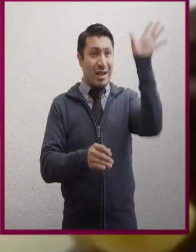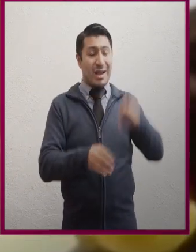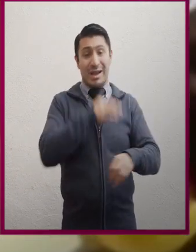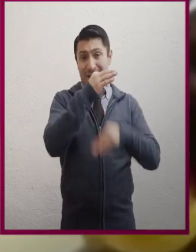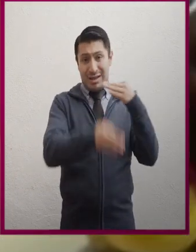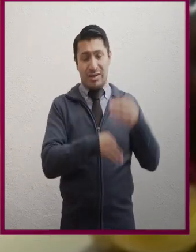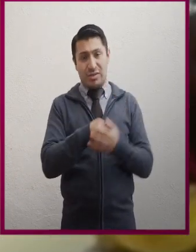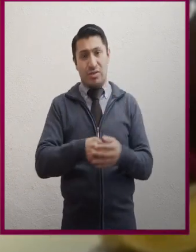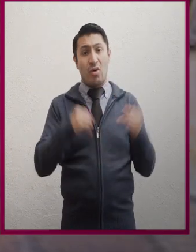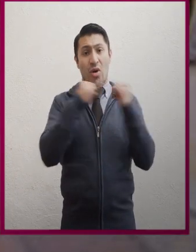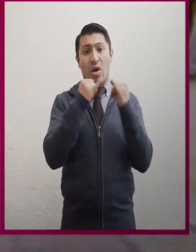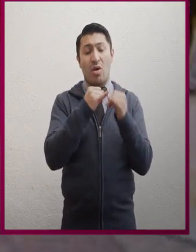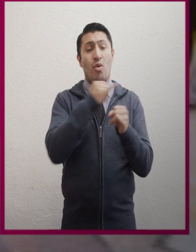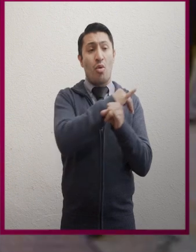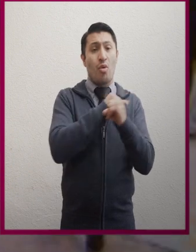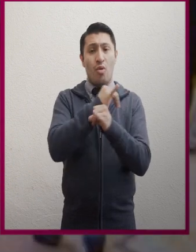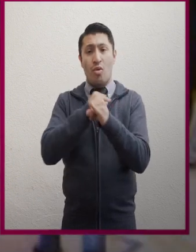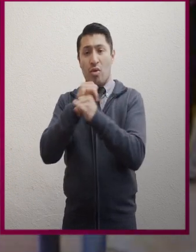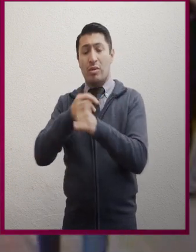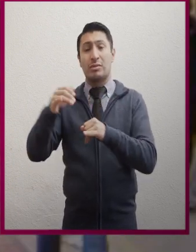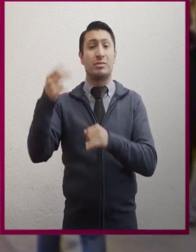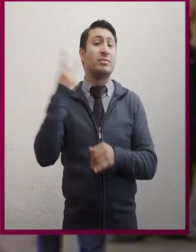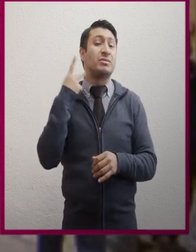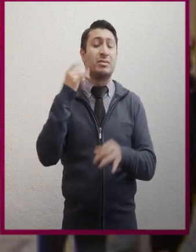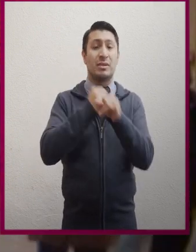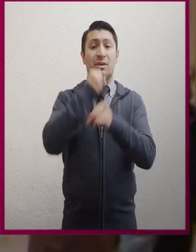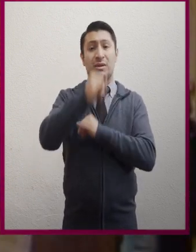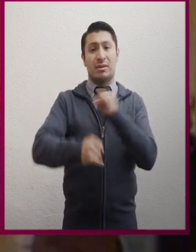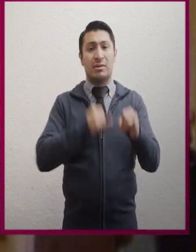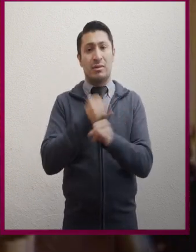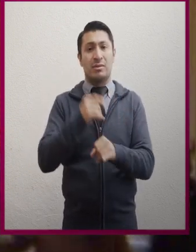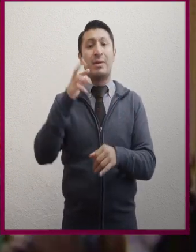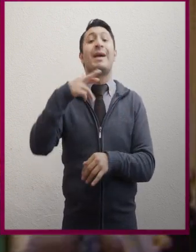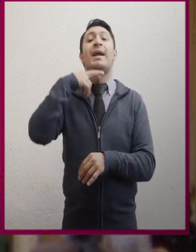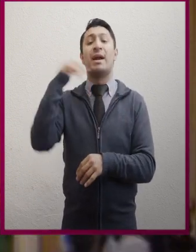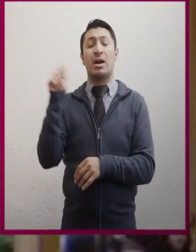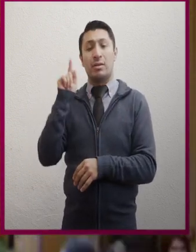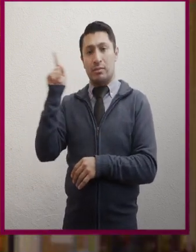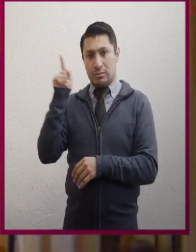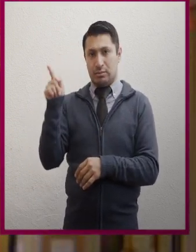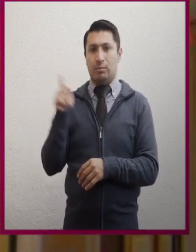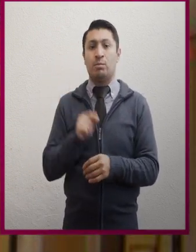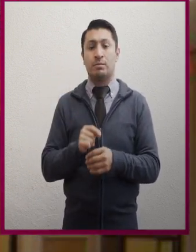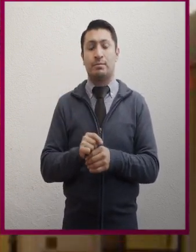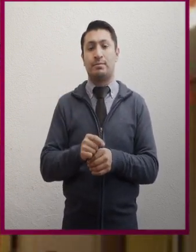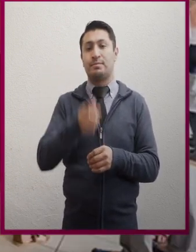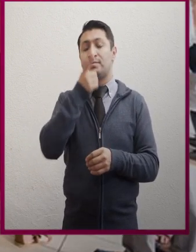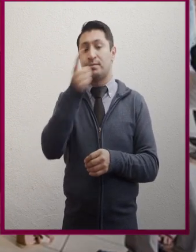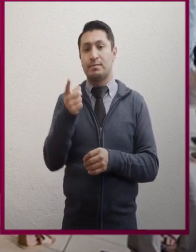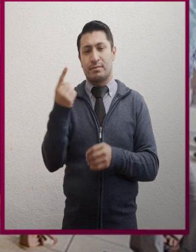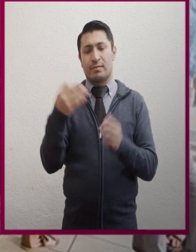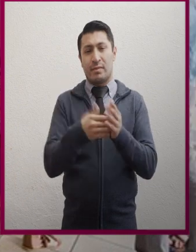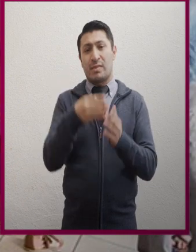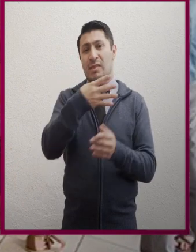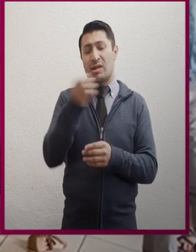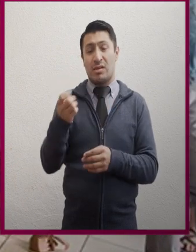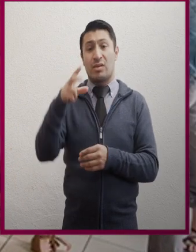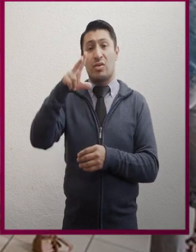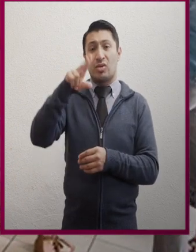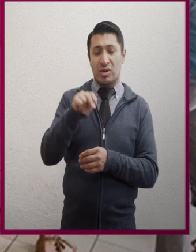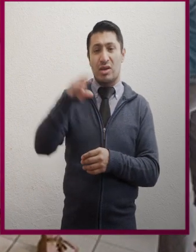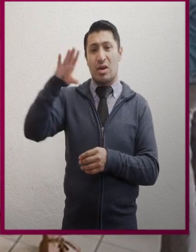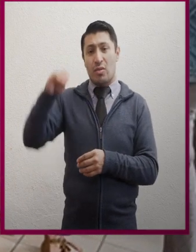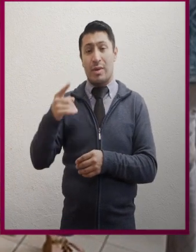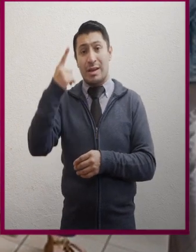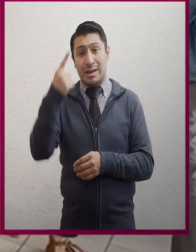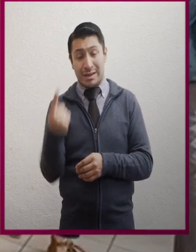a todas las regiones. El Instituto de Estudios Políticos Internacionales, ubicado en Roma, estima que durante los años